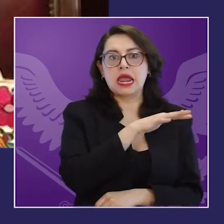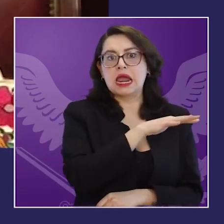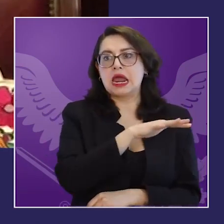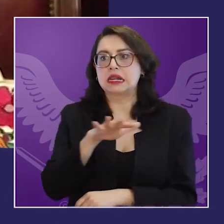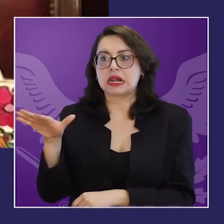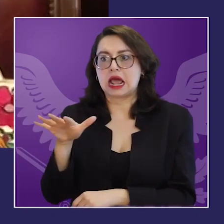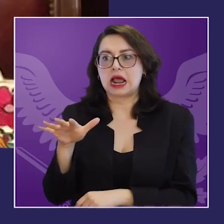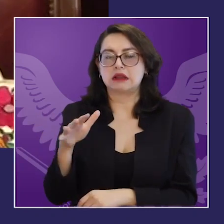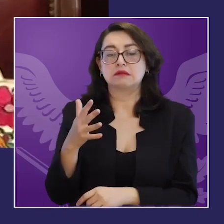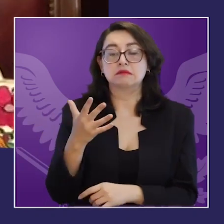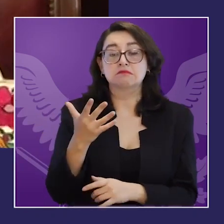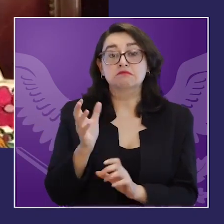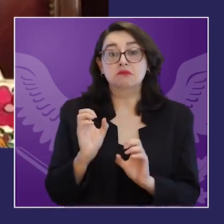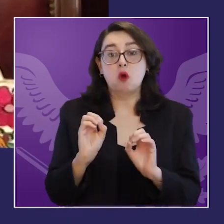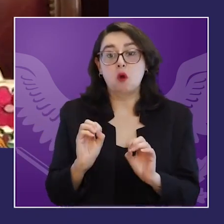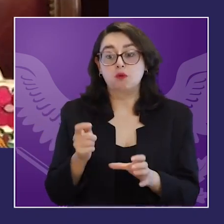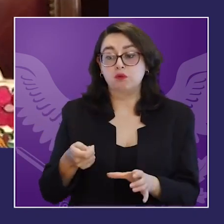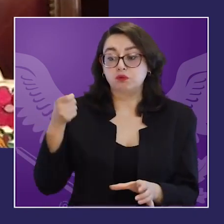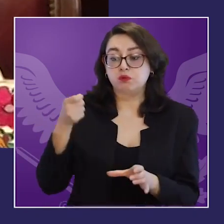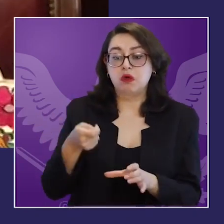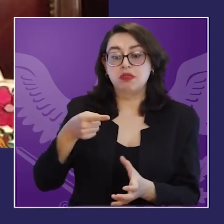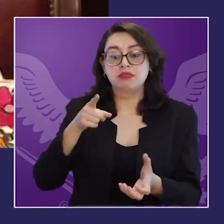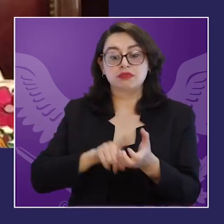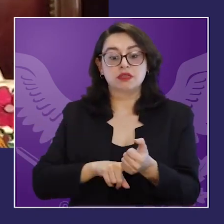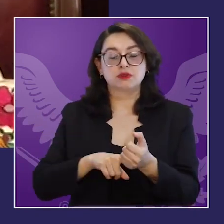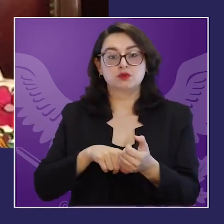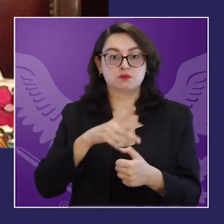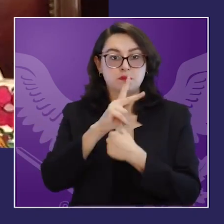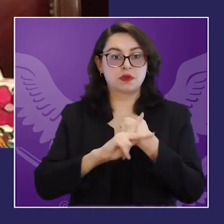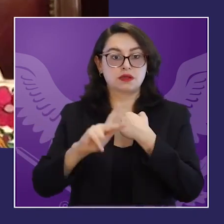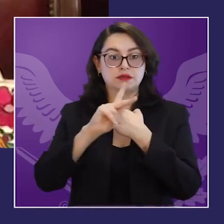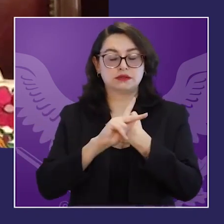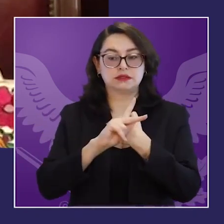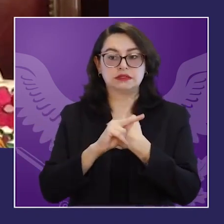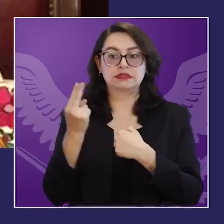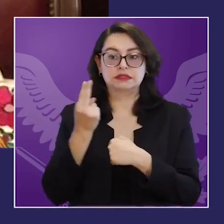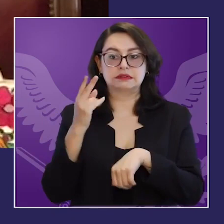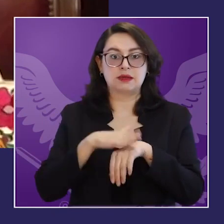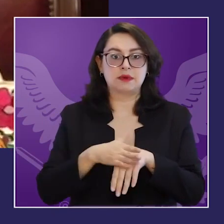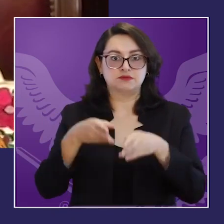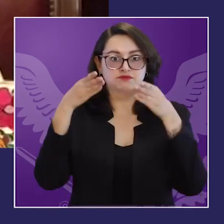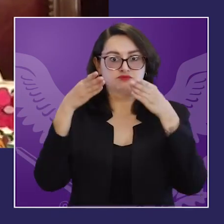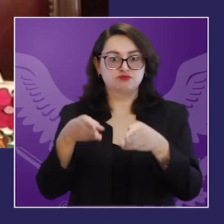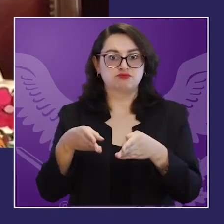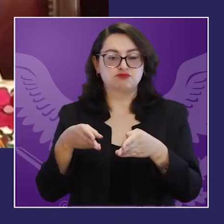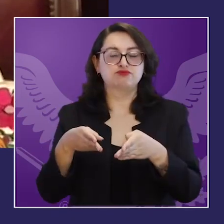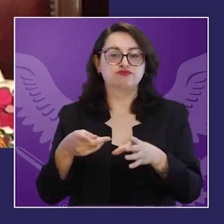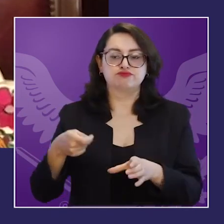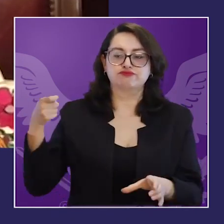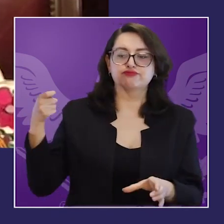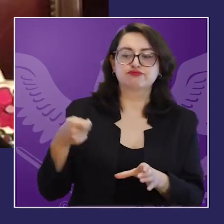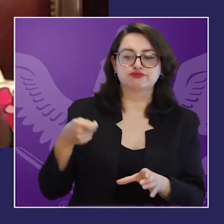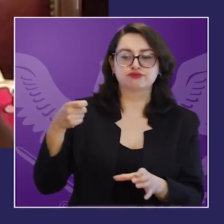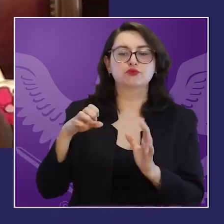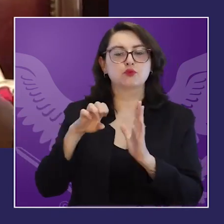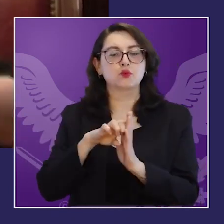y en el caso de sentencias locales o de derecho interno se necesitan de alguna manera mayores especificidades a la hora de dictar una